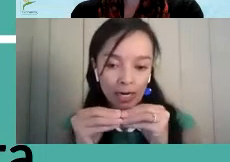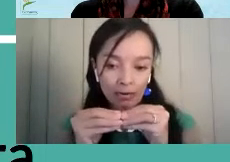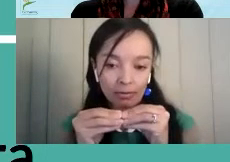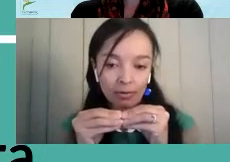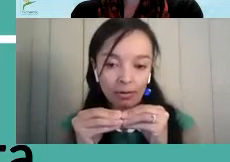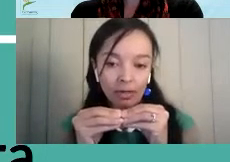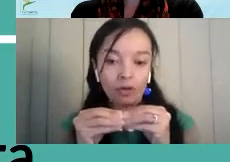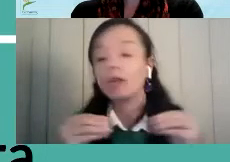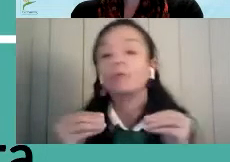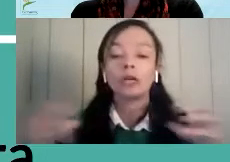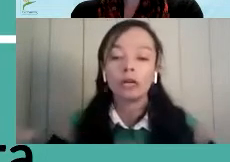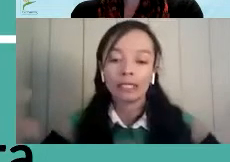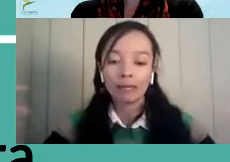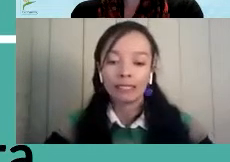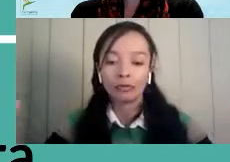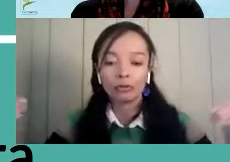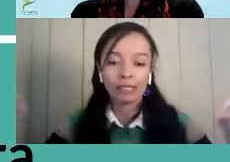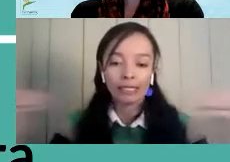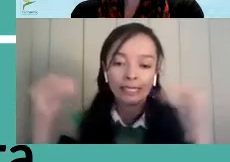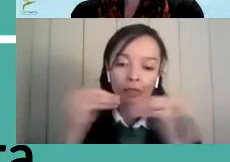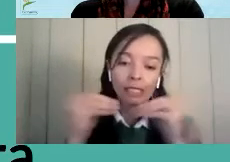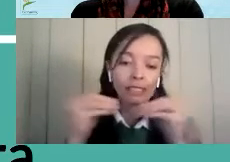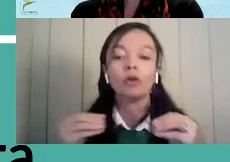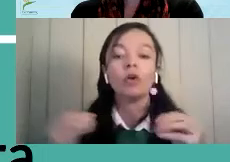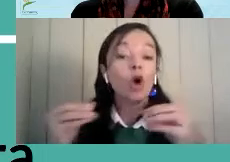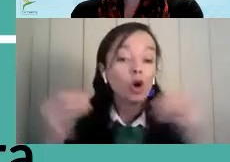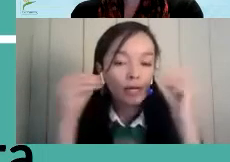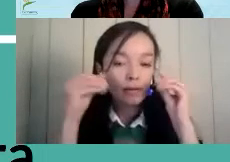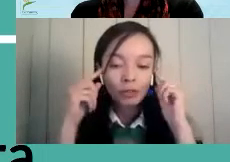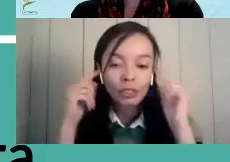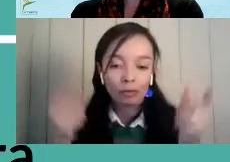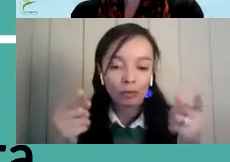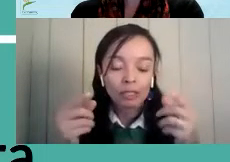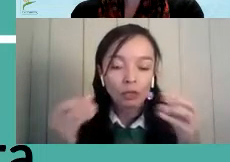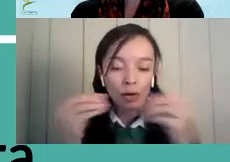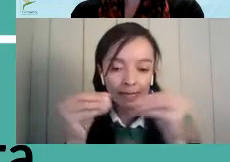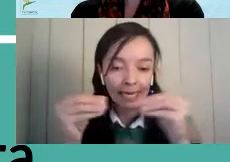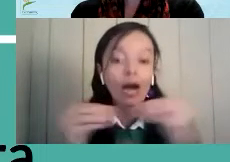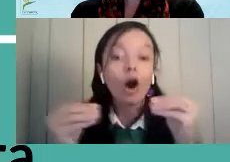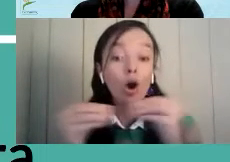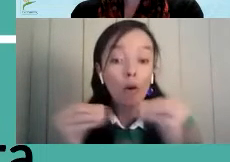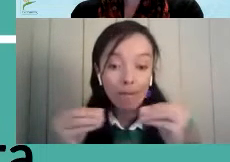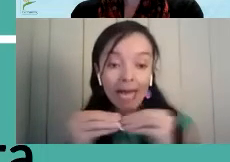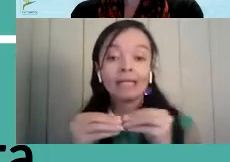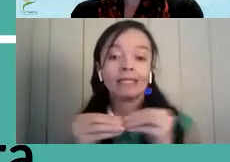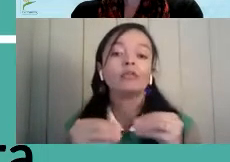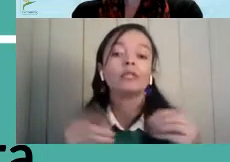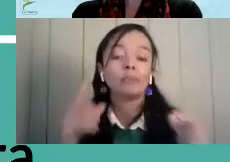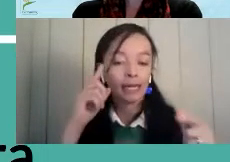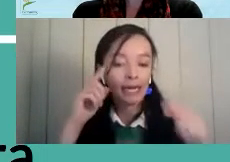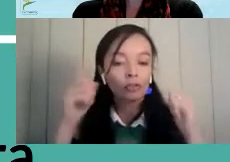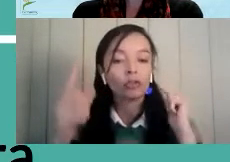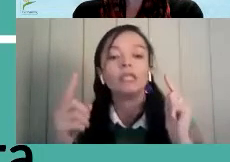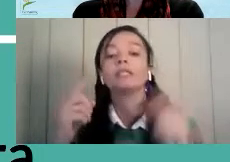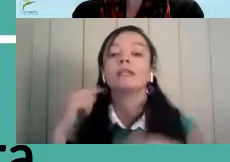mostrar. No le vamos a coger las manitos y decirle, no, es así, no. Le mostramos visualmente. Oh, más. Y entonces